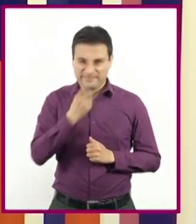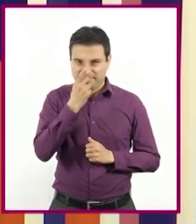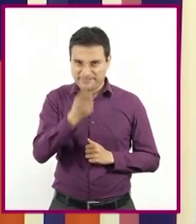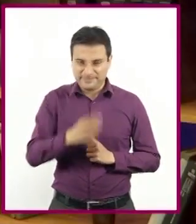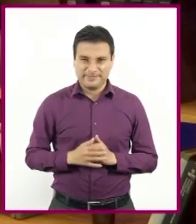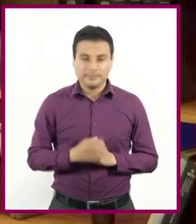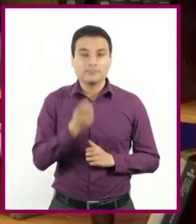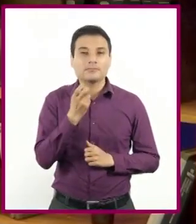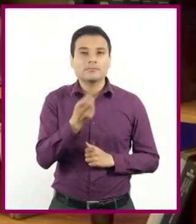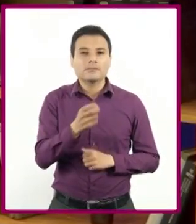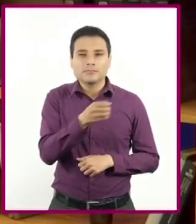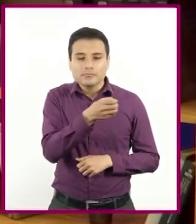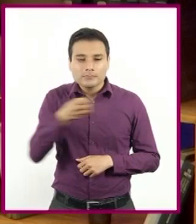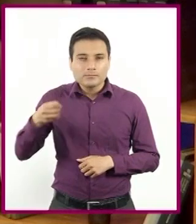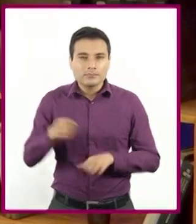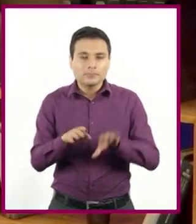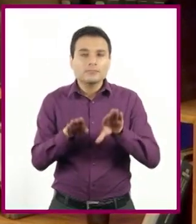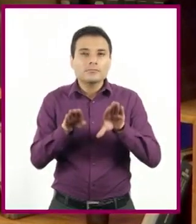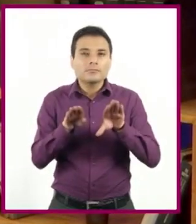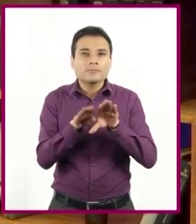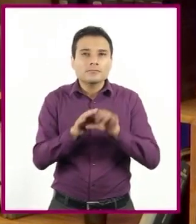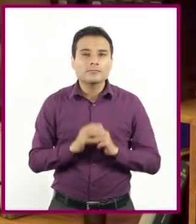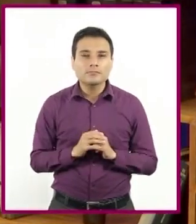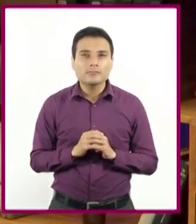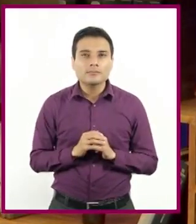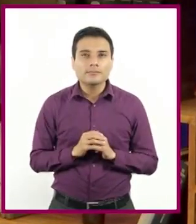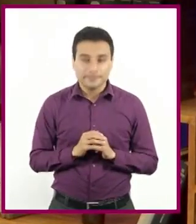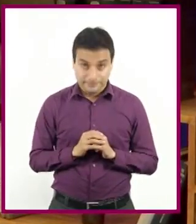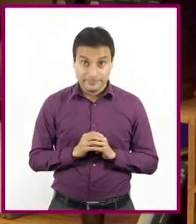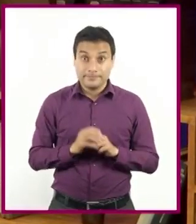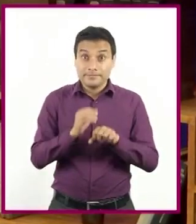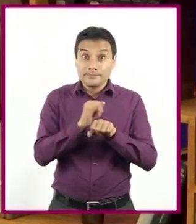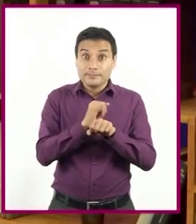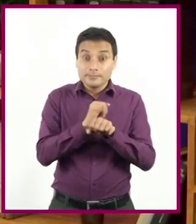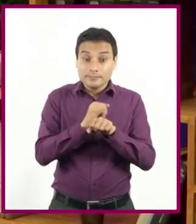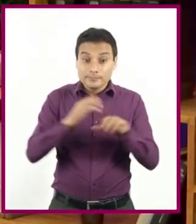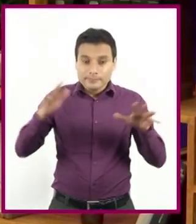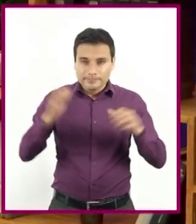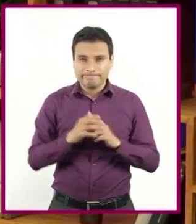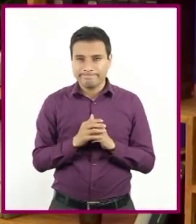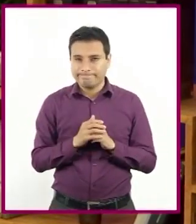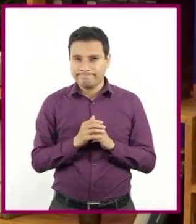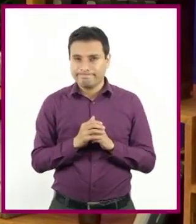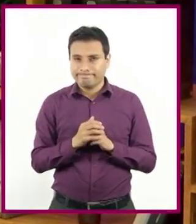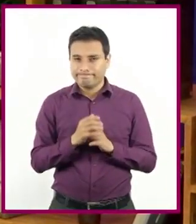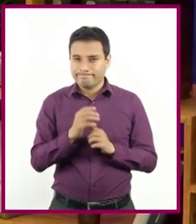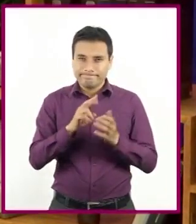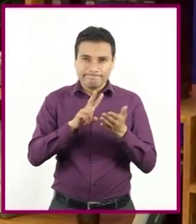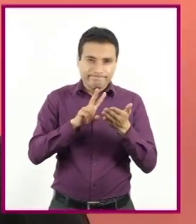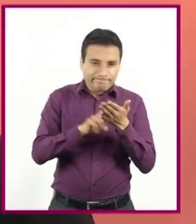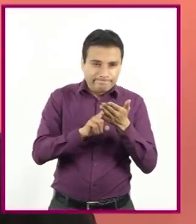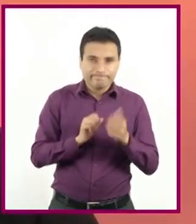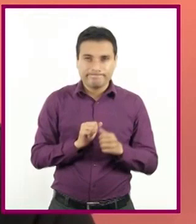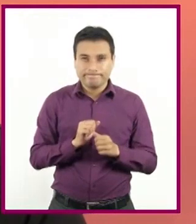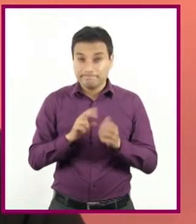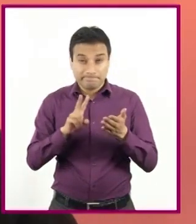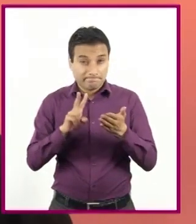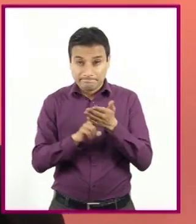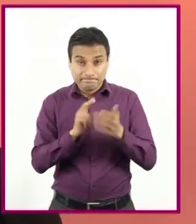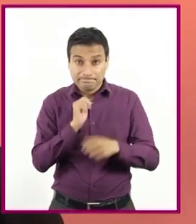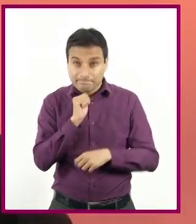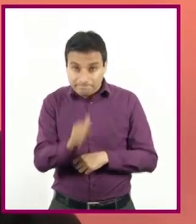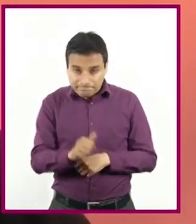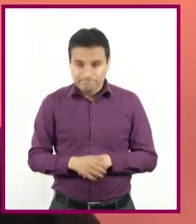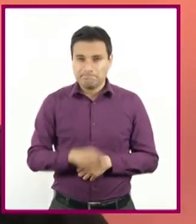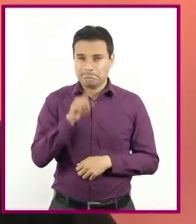un proceso por el cual se pretende discriminar la información a partir de ciertas categorías.